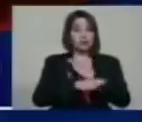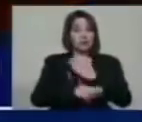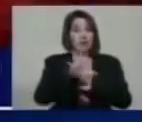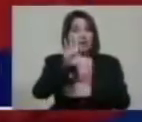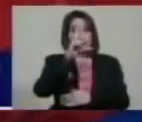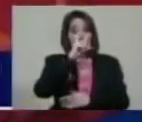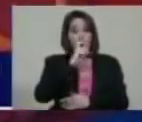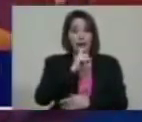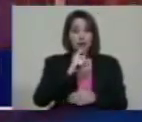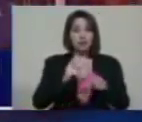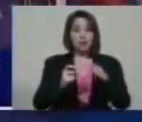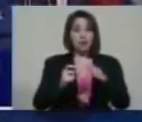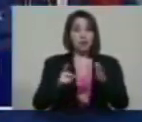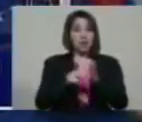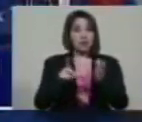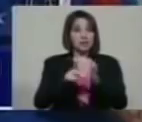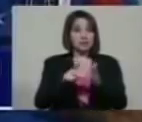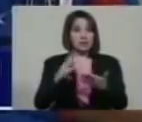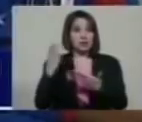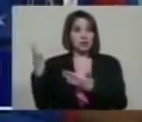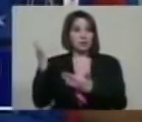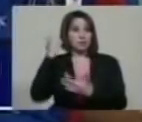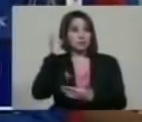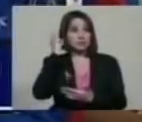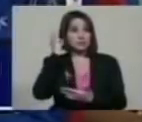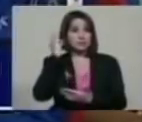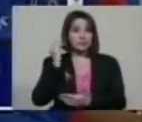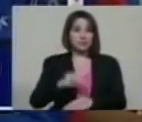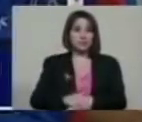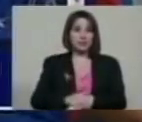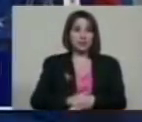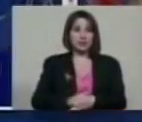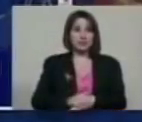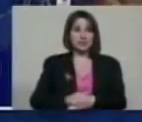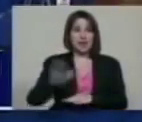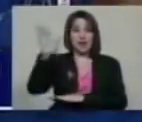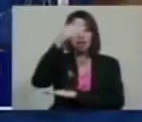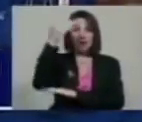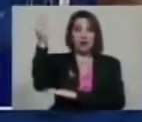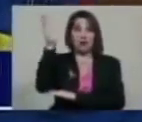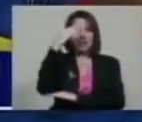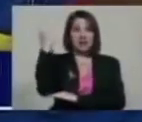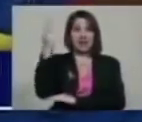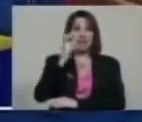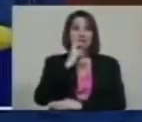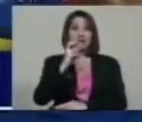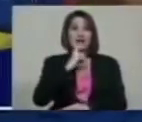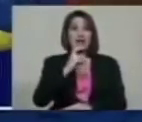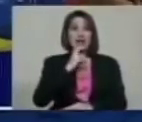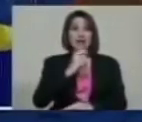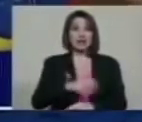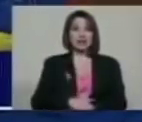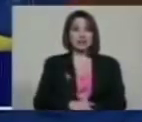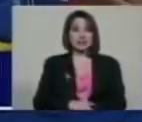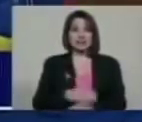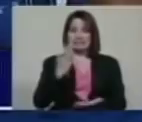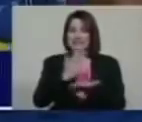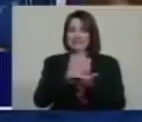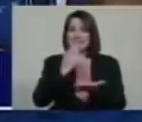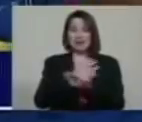año de bachillerato. Y Katherine Echendía, que es nuestra abanderada dorada. Siempre se